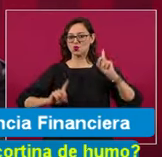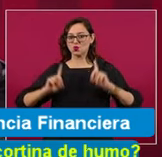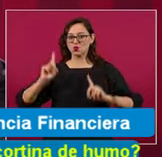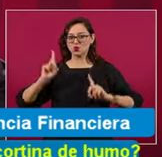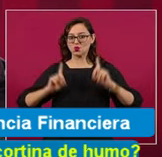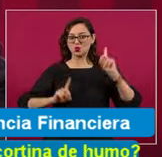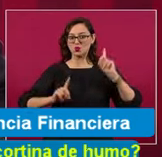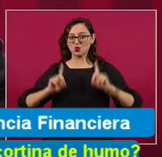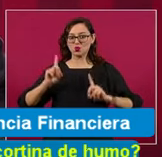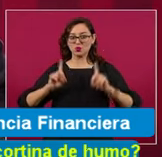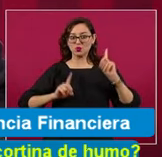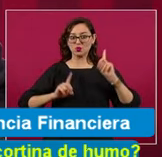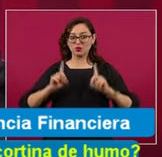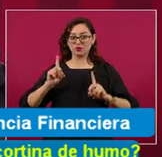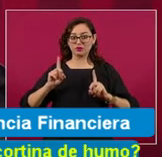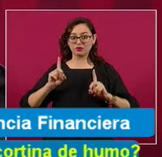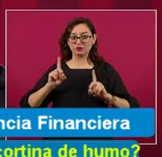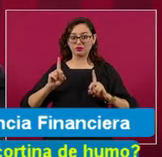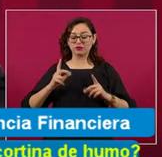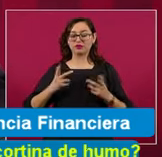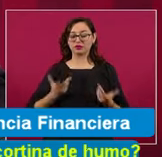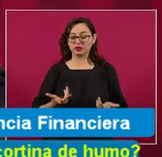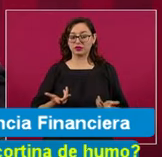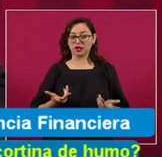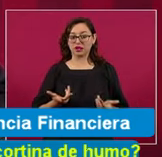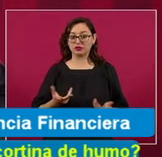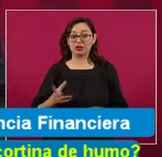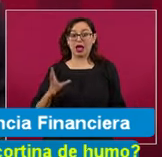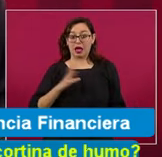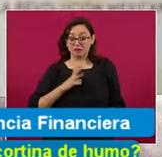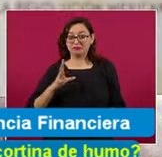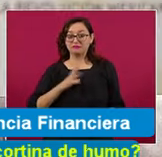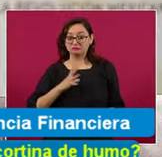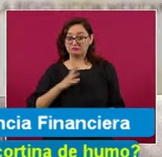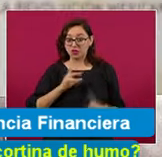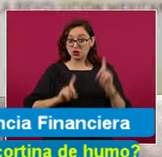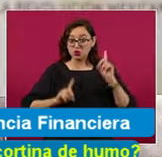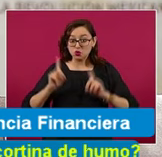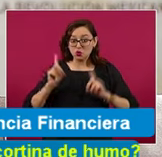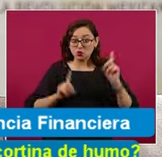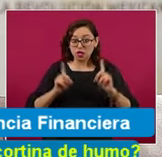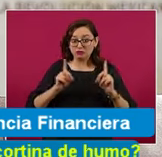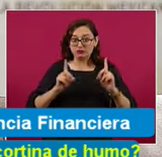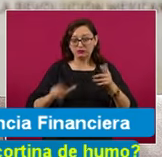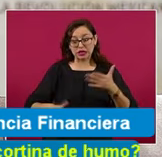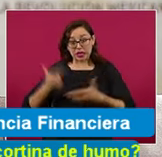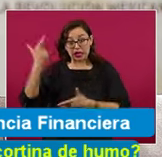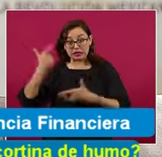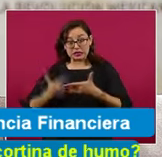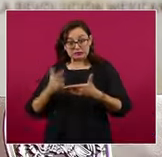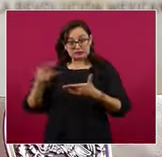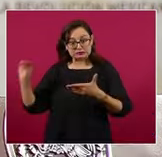Siempre, lo dije mal, siempre que hay una duda, es mejor no enlistar.